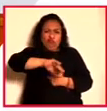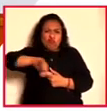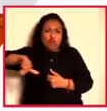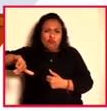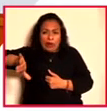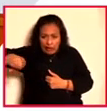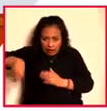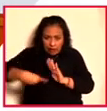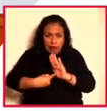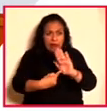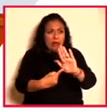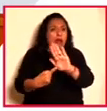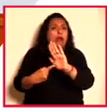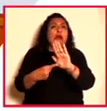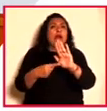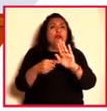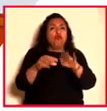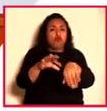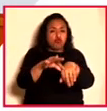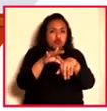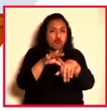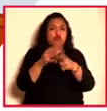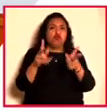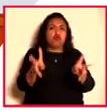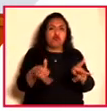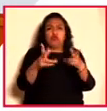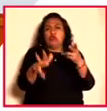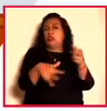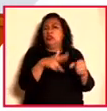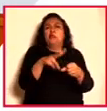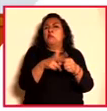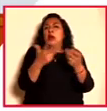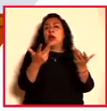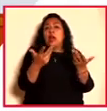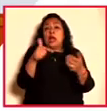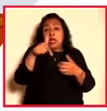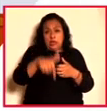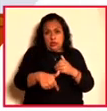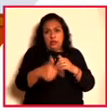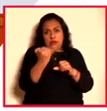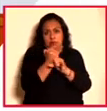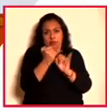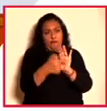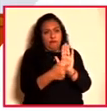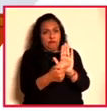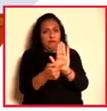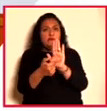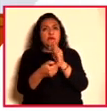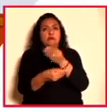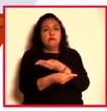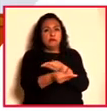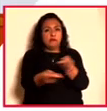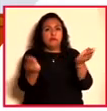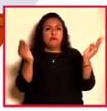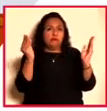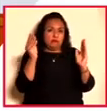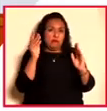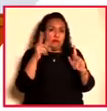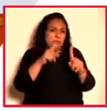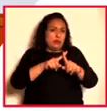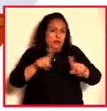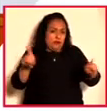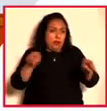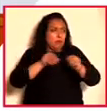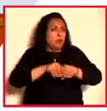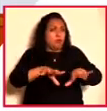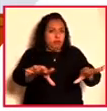ámbito presencial, comercial, normal. Aquí las ponemos sobre la mesa y circulan de una manera distinta. En ese sentido,